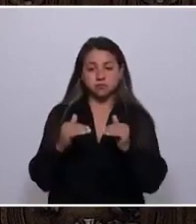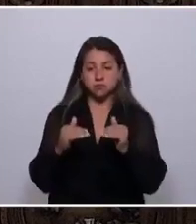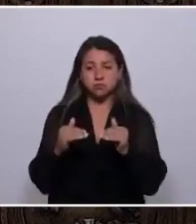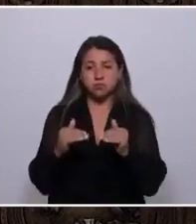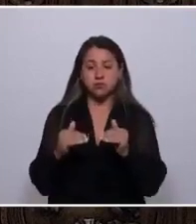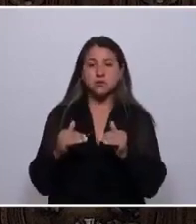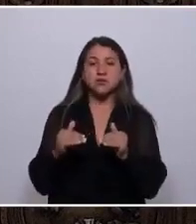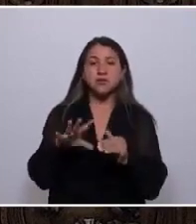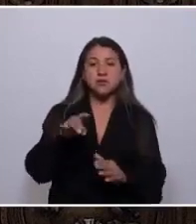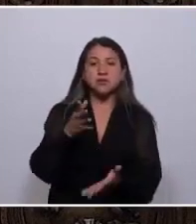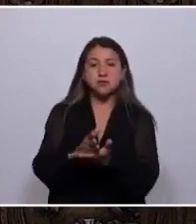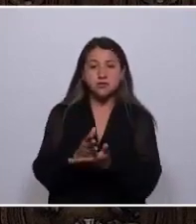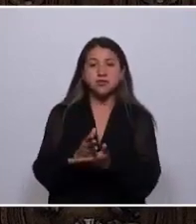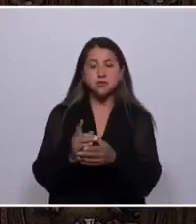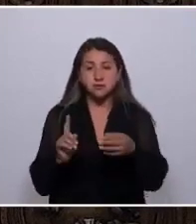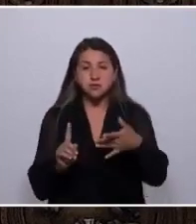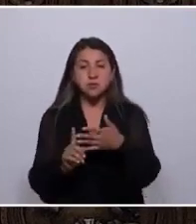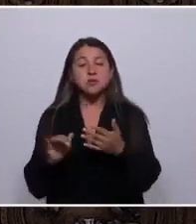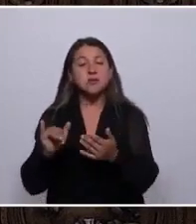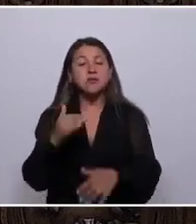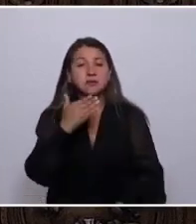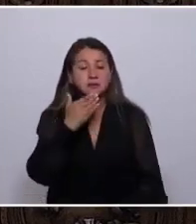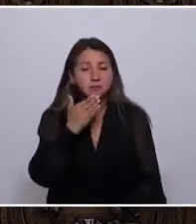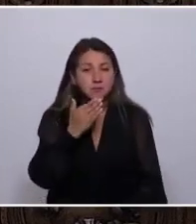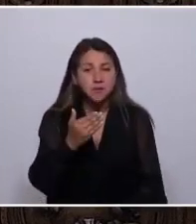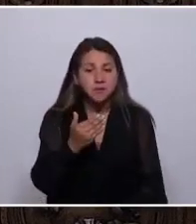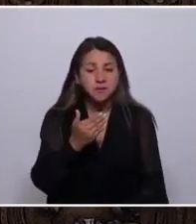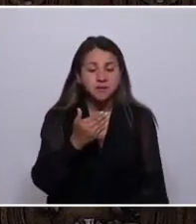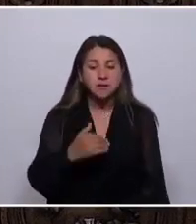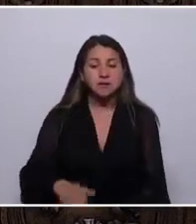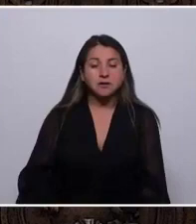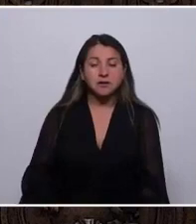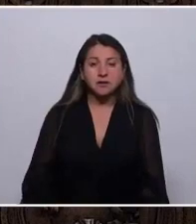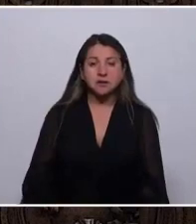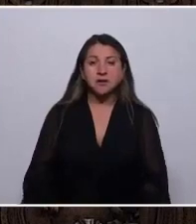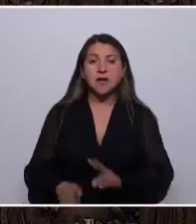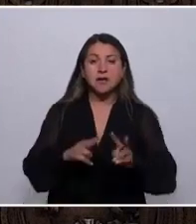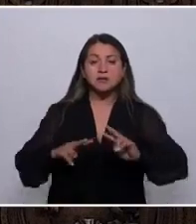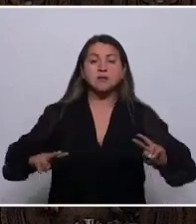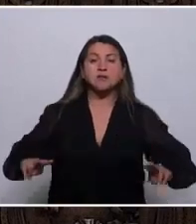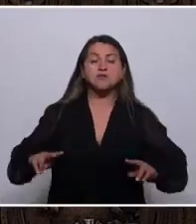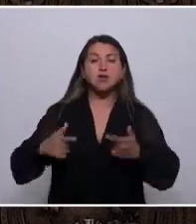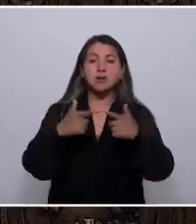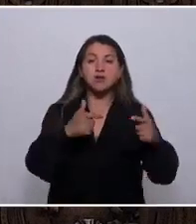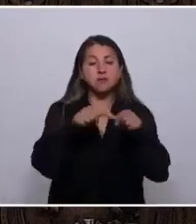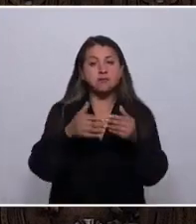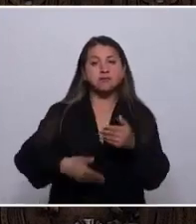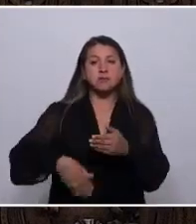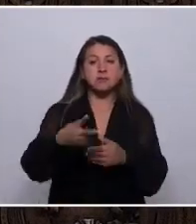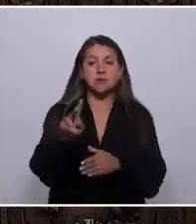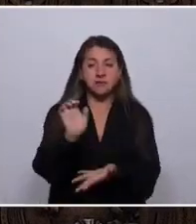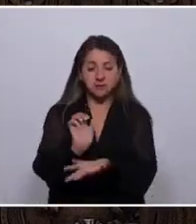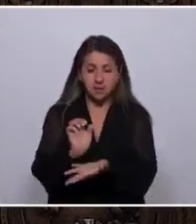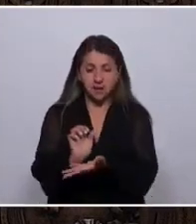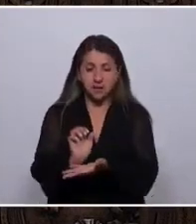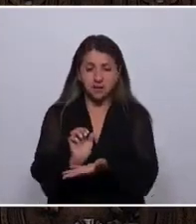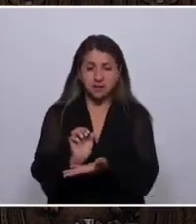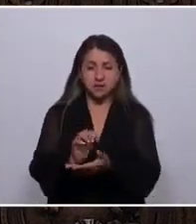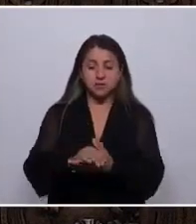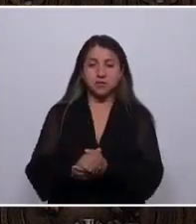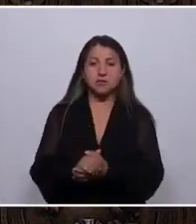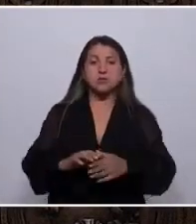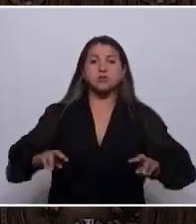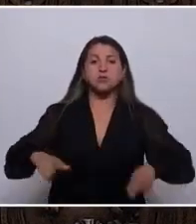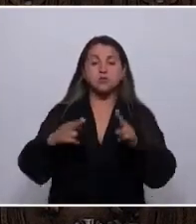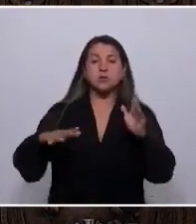de las decisiones. En consecuencia, debe ser y constituir una política permanente del Estado. Ha de configurarse sobre la base de varios